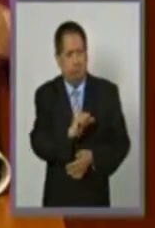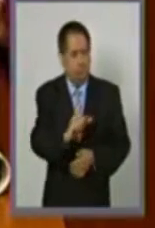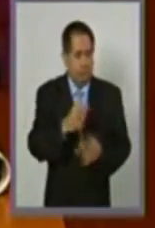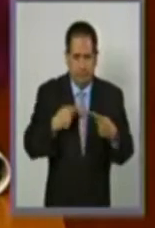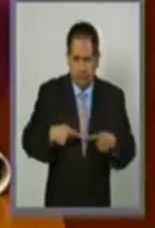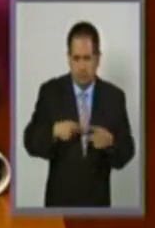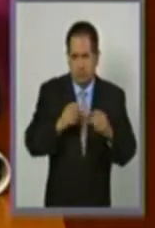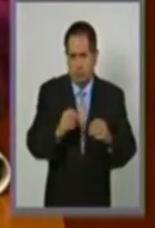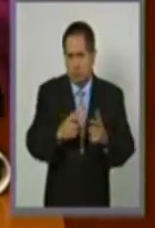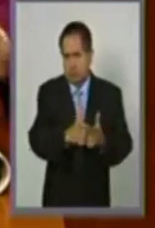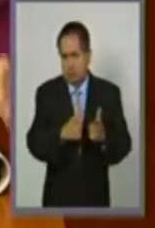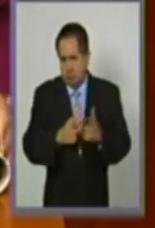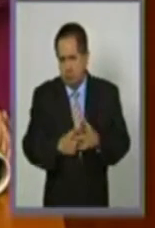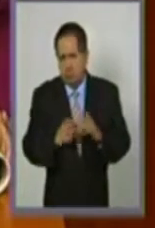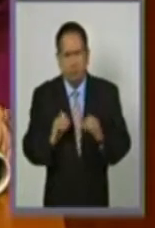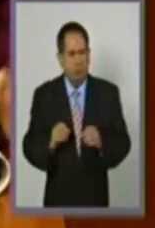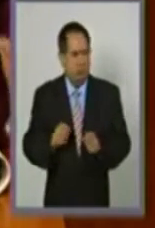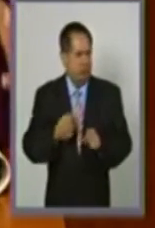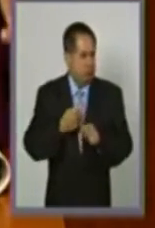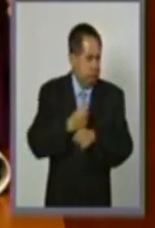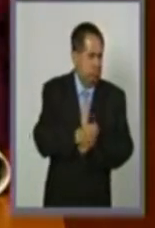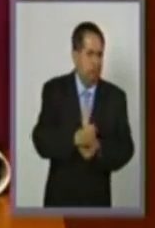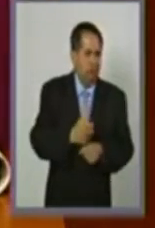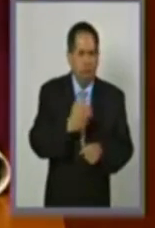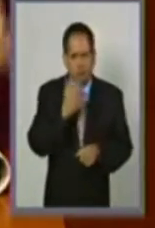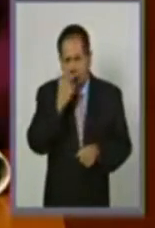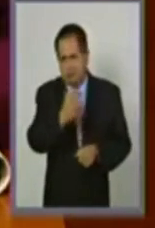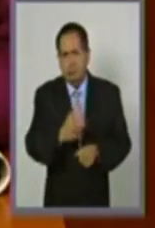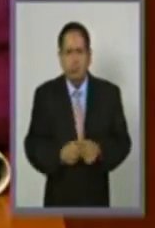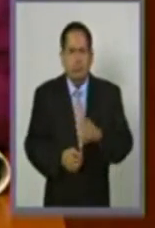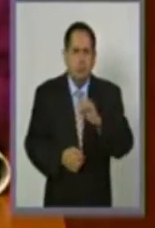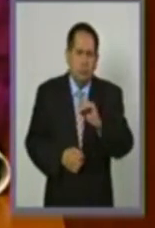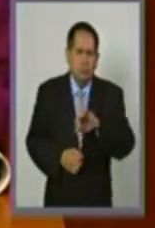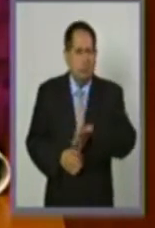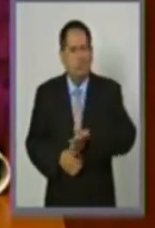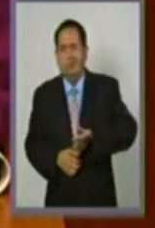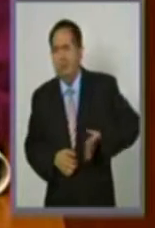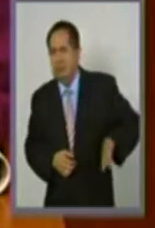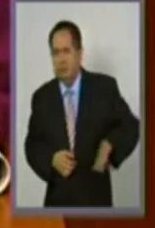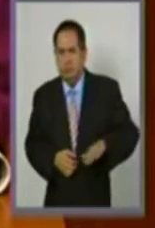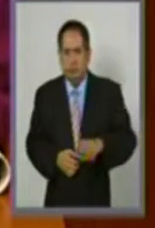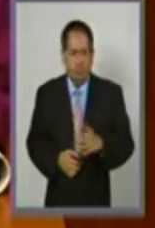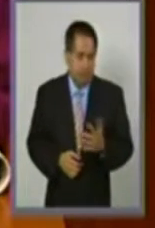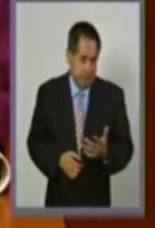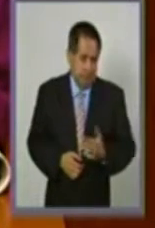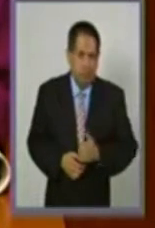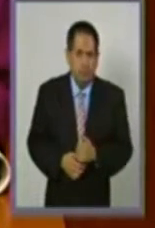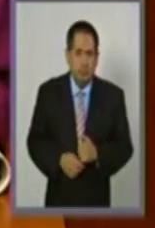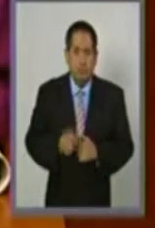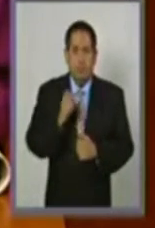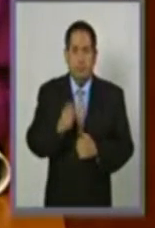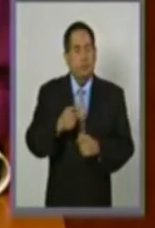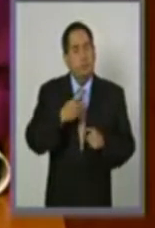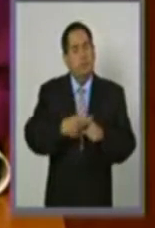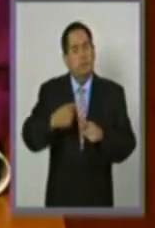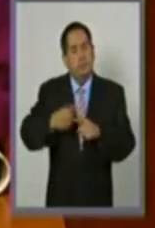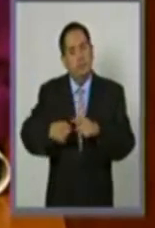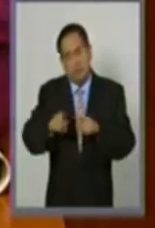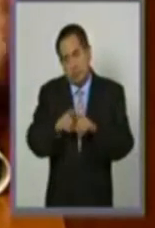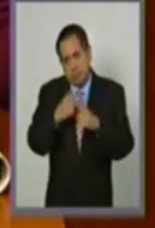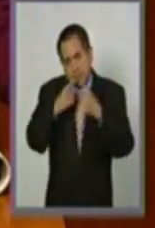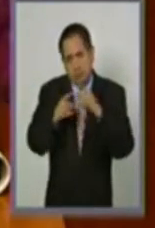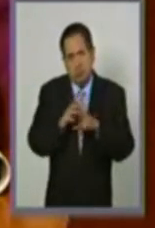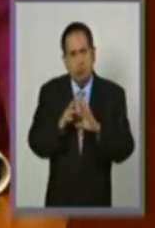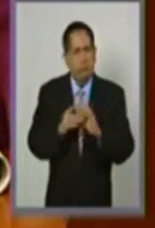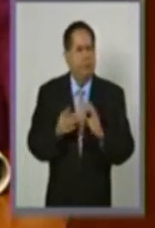grupo mediante una agresión, mediante actos de exclusión. Y bueno, pues obedece a ciertas características que